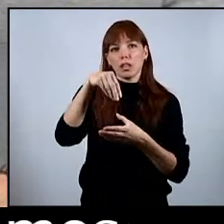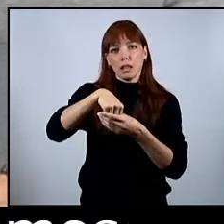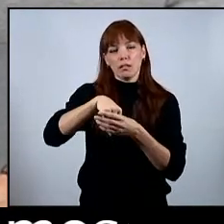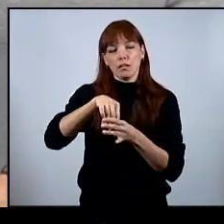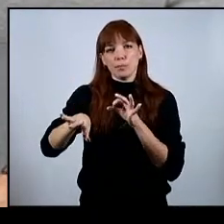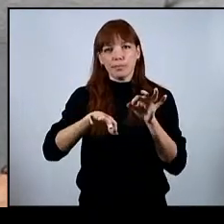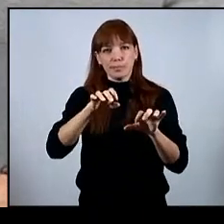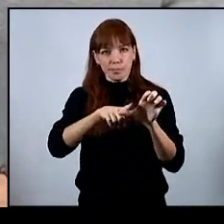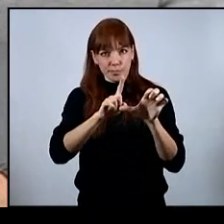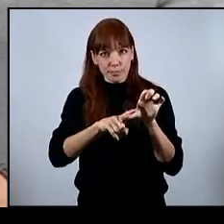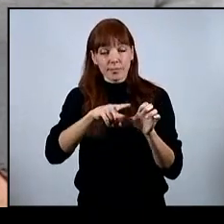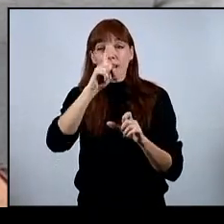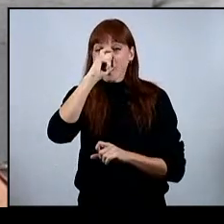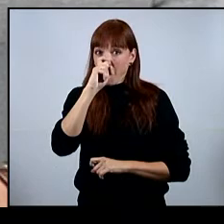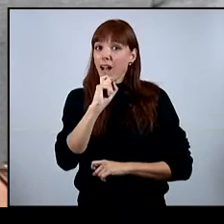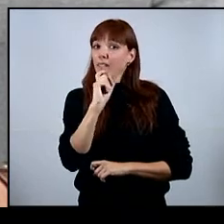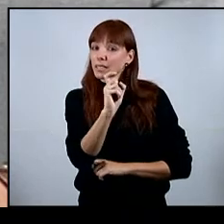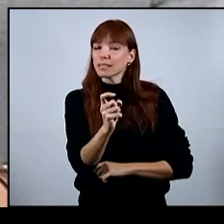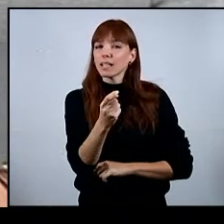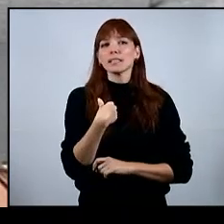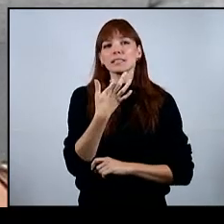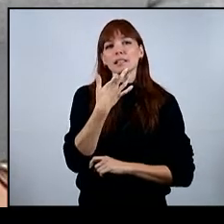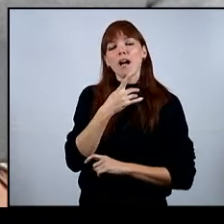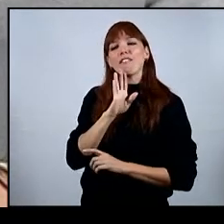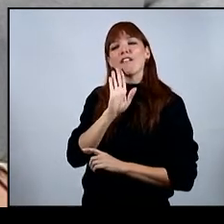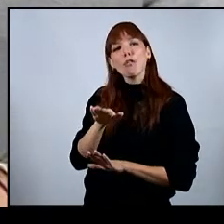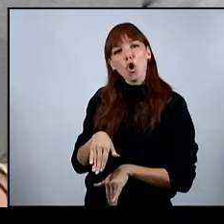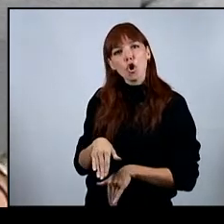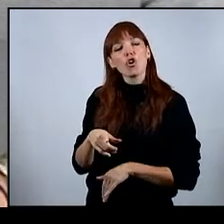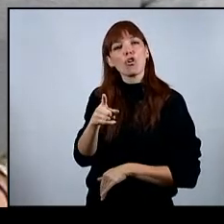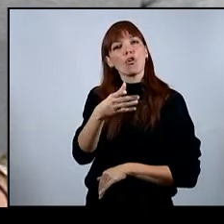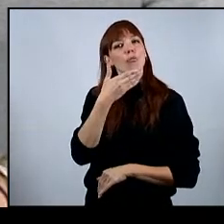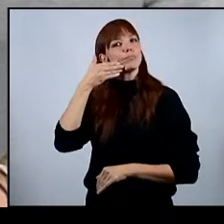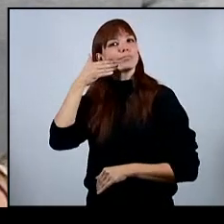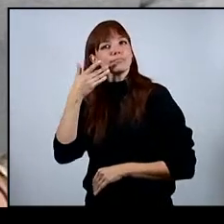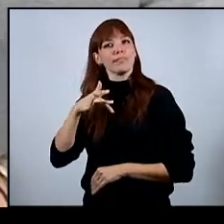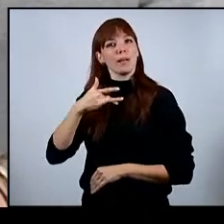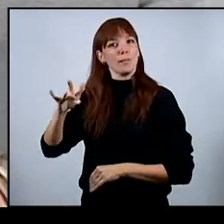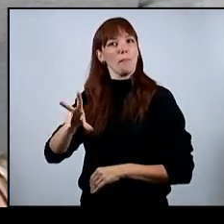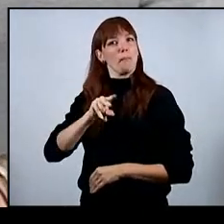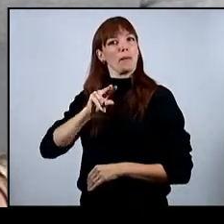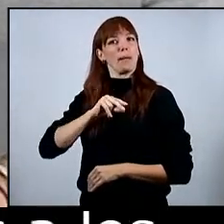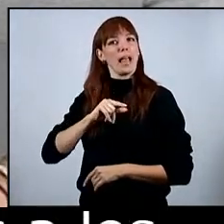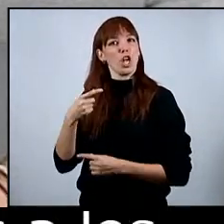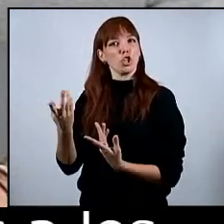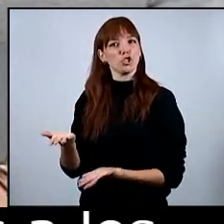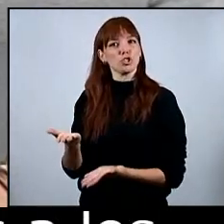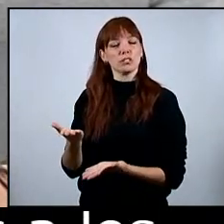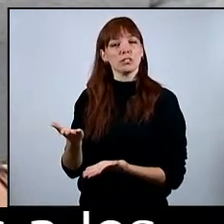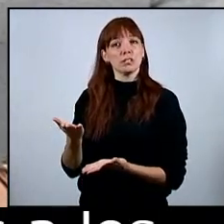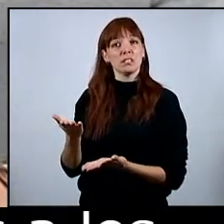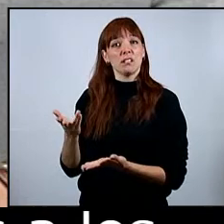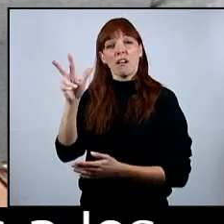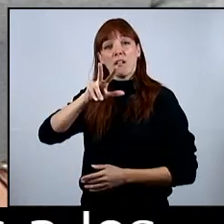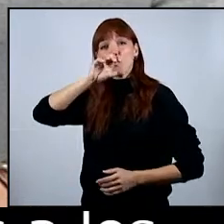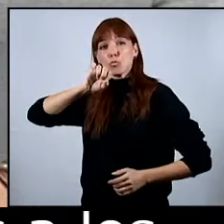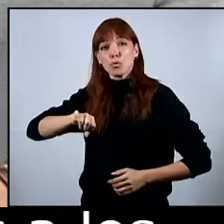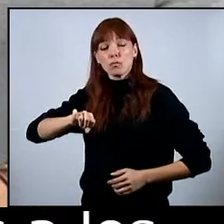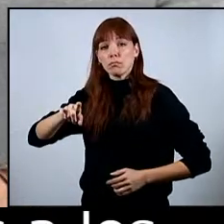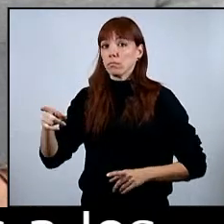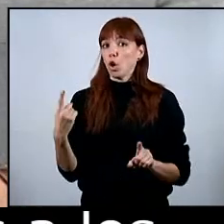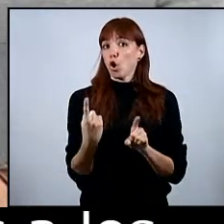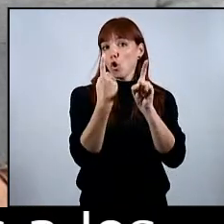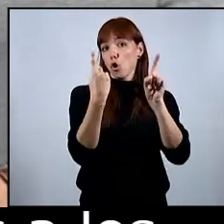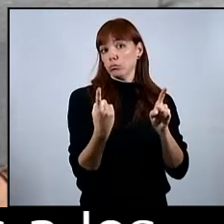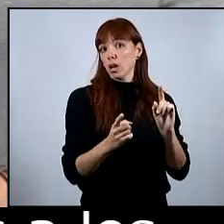recordar que estar a favor de los privilegios a los nacionalistas es estar en contra de la prosperidad de